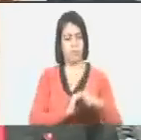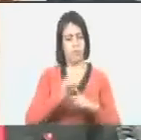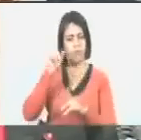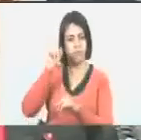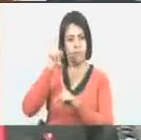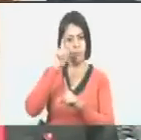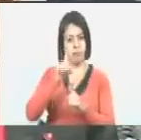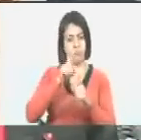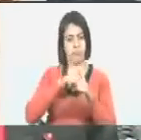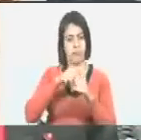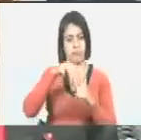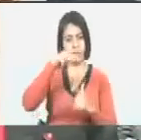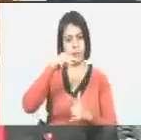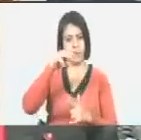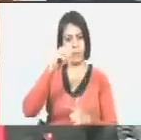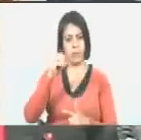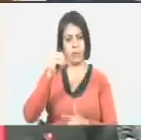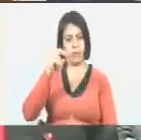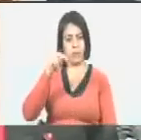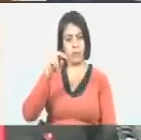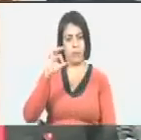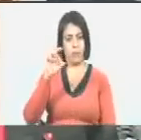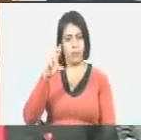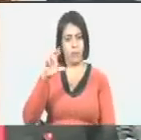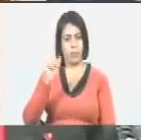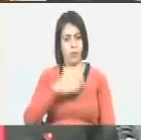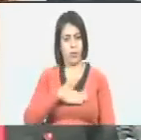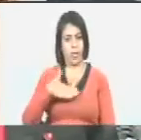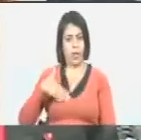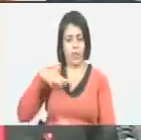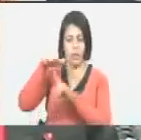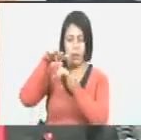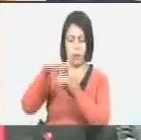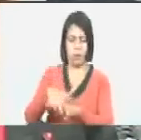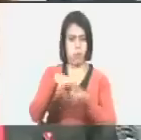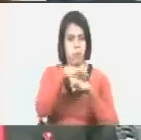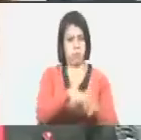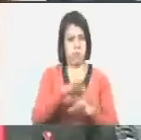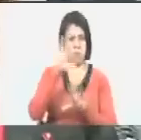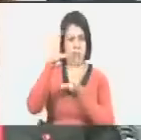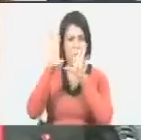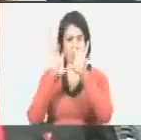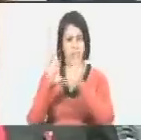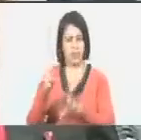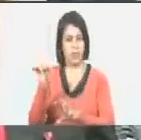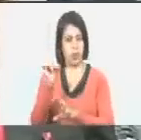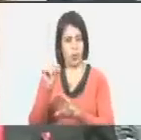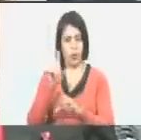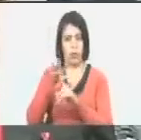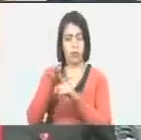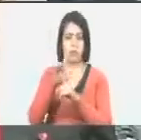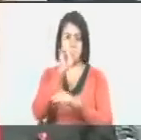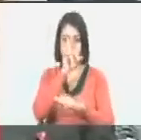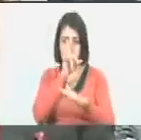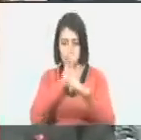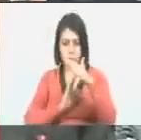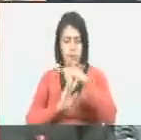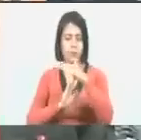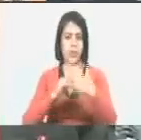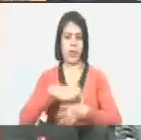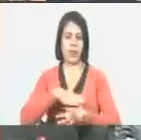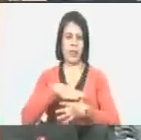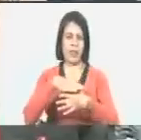doctrina Monroe. Esta doctrina ha pretendido aplastar los países que no se han sometido a los